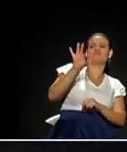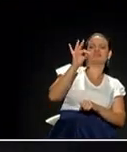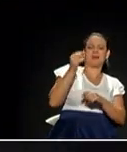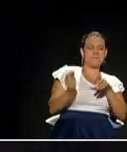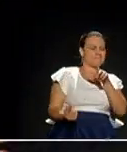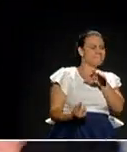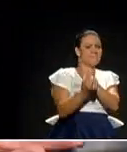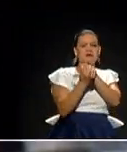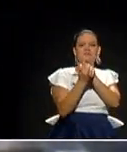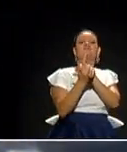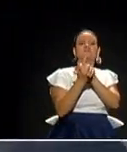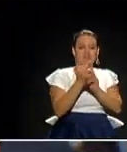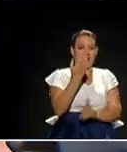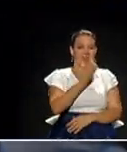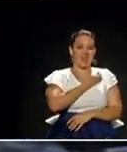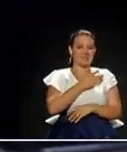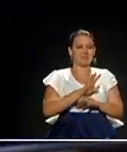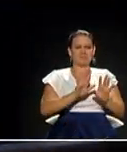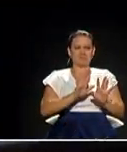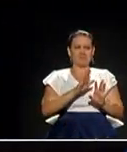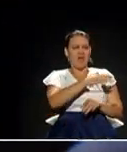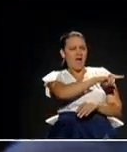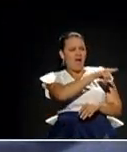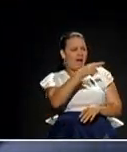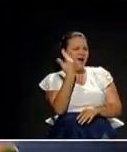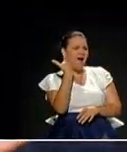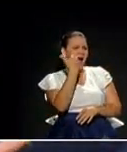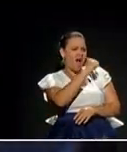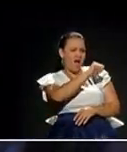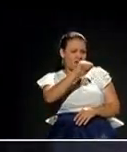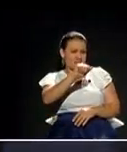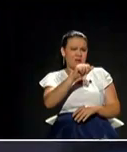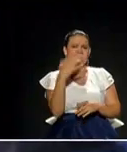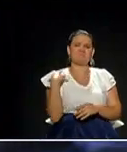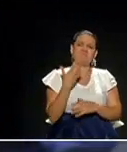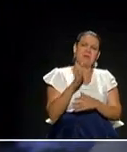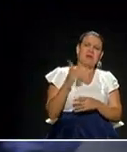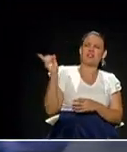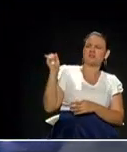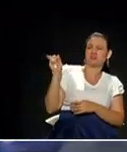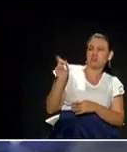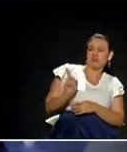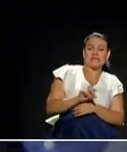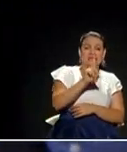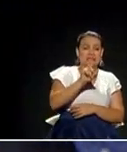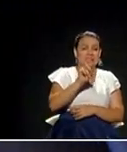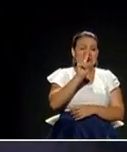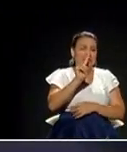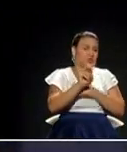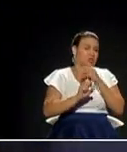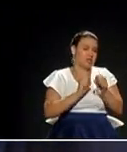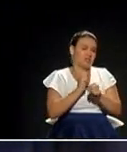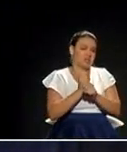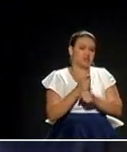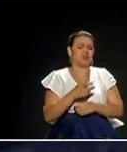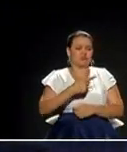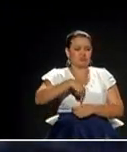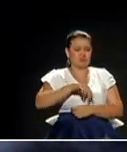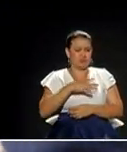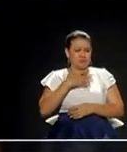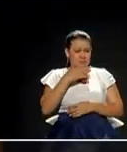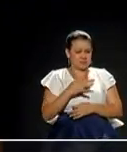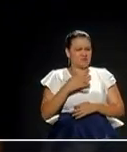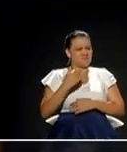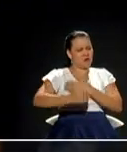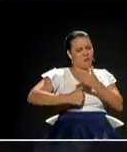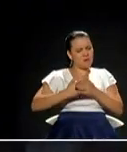creo que esa es una ventaja porque las mujeres en estos 62 años que llevábamos de ciudadanía nosotras nos hemos preparado